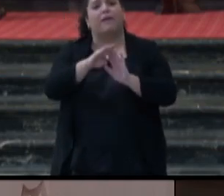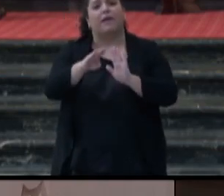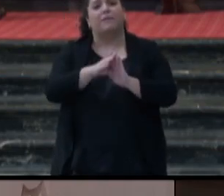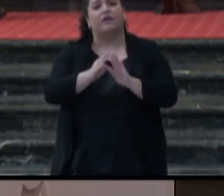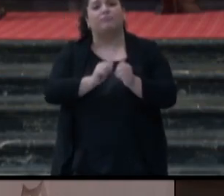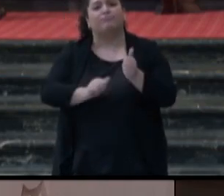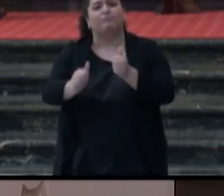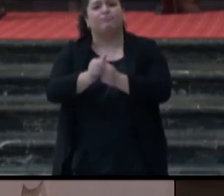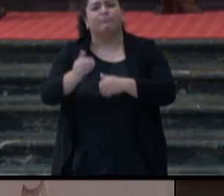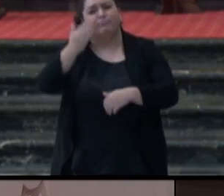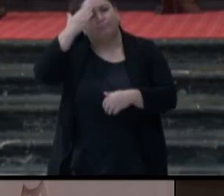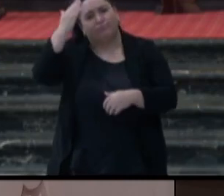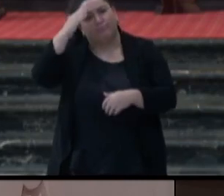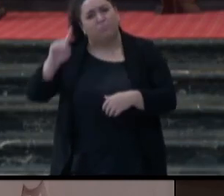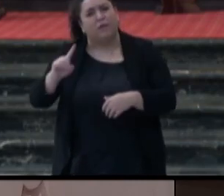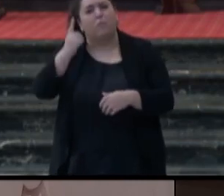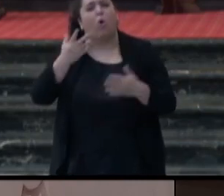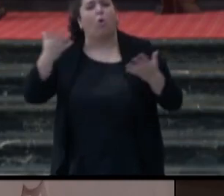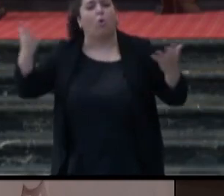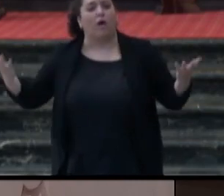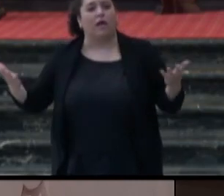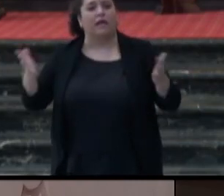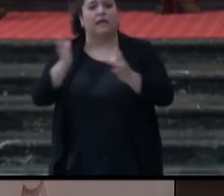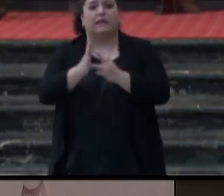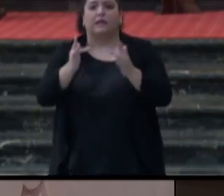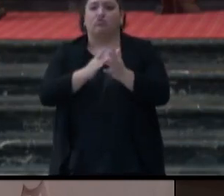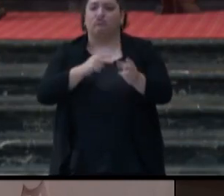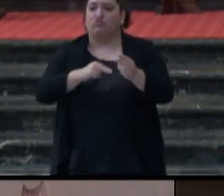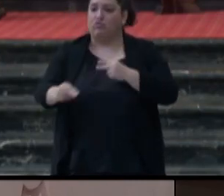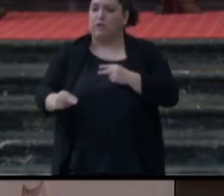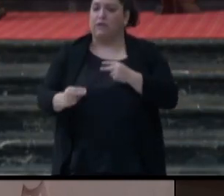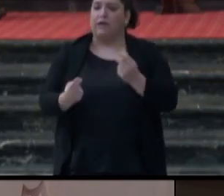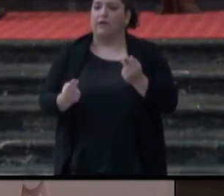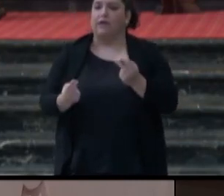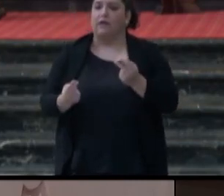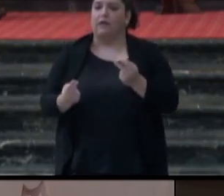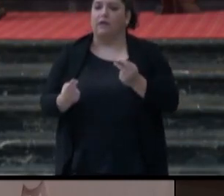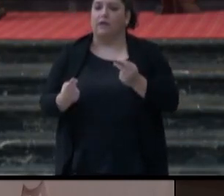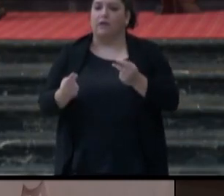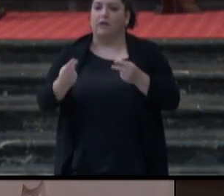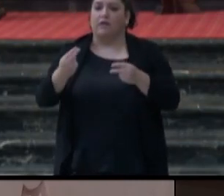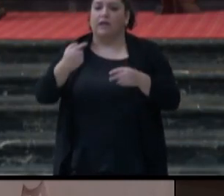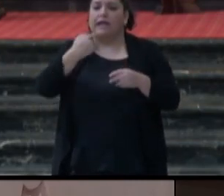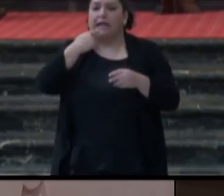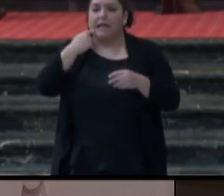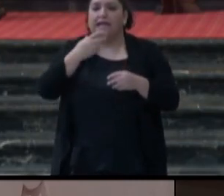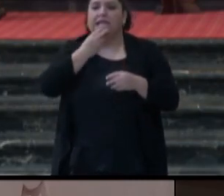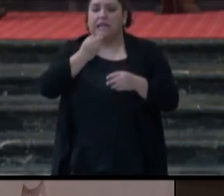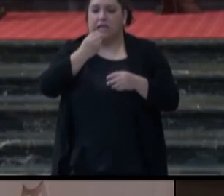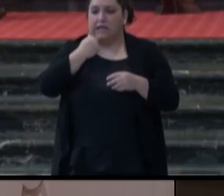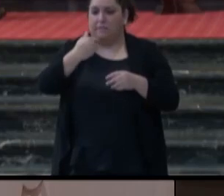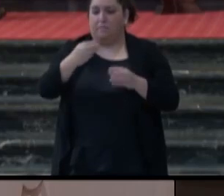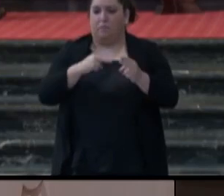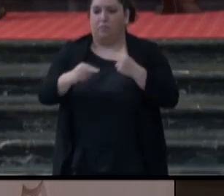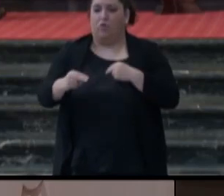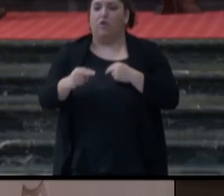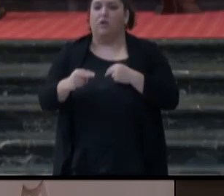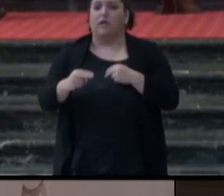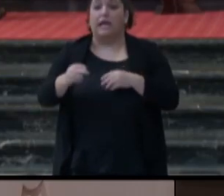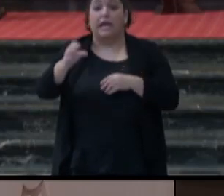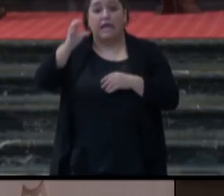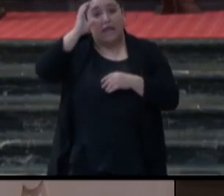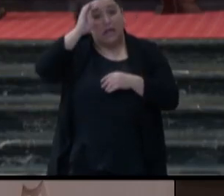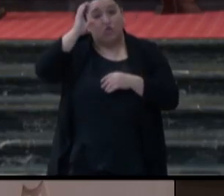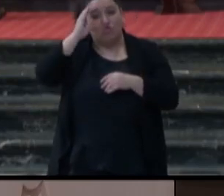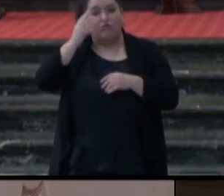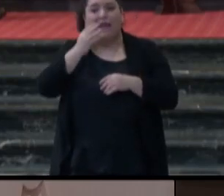principal y primero Jesús responde con el shemá Israel escucha